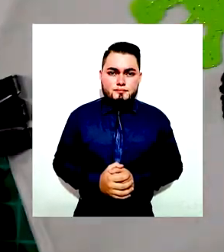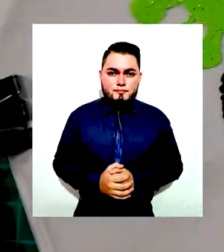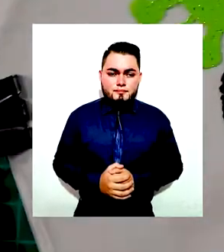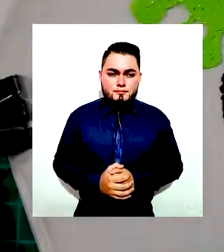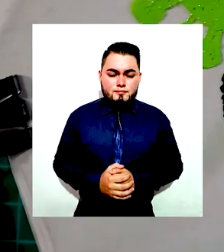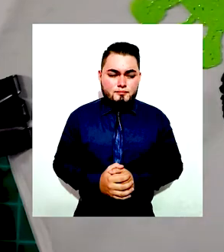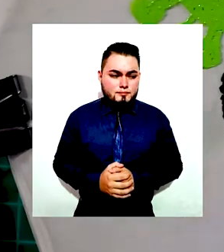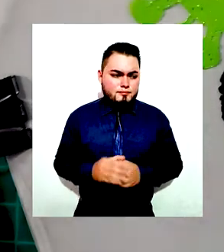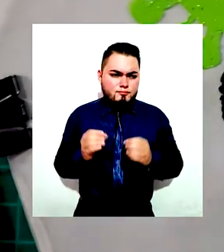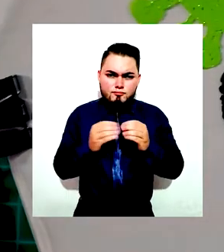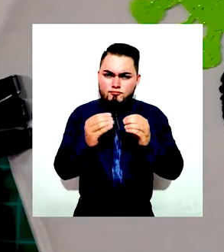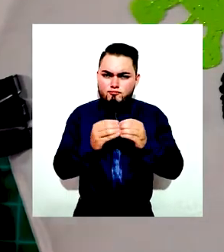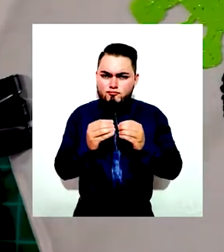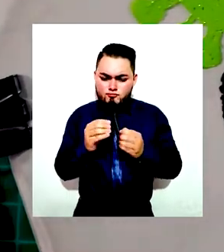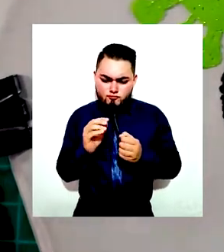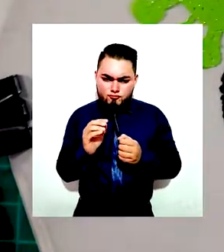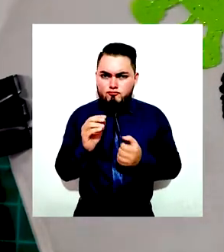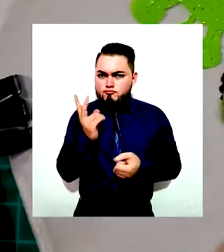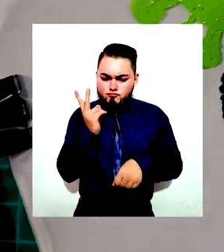Aprovecharé a pintar algunos detalles.